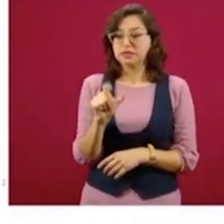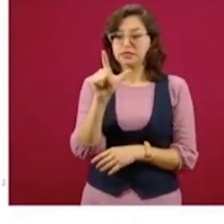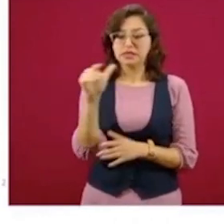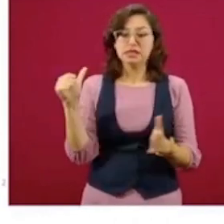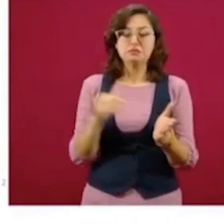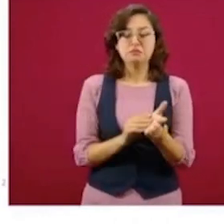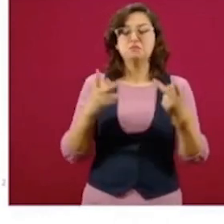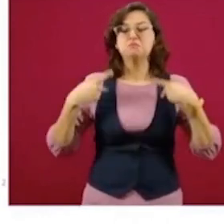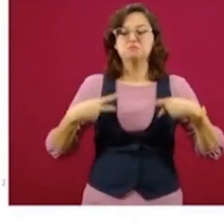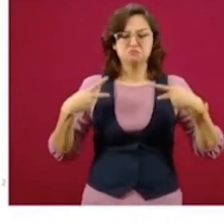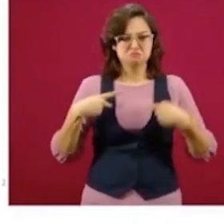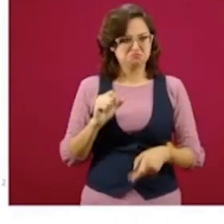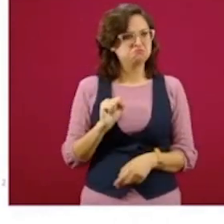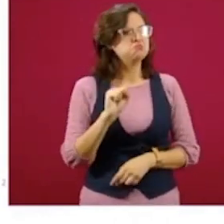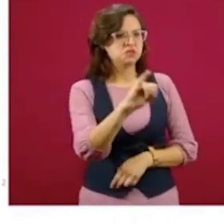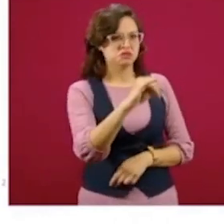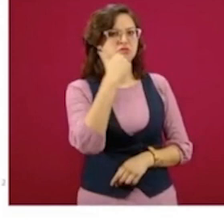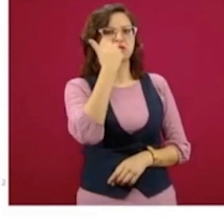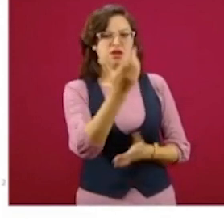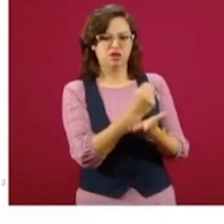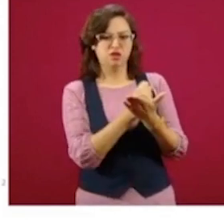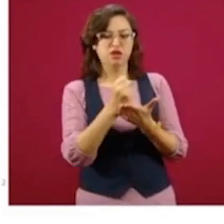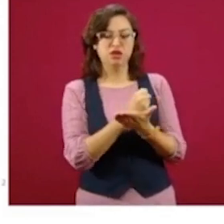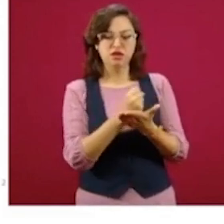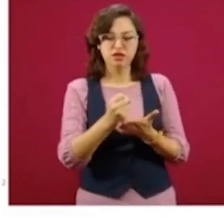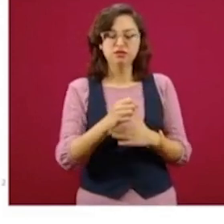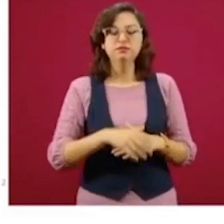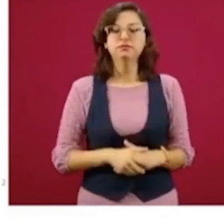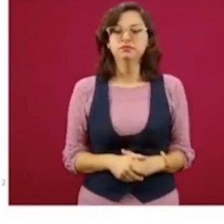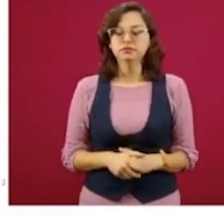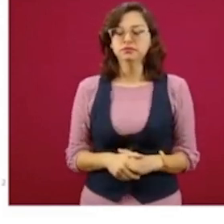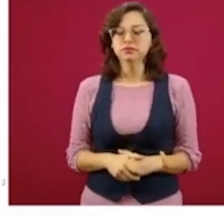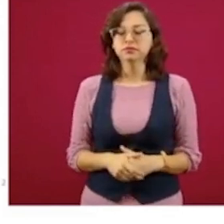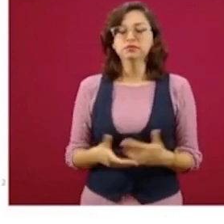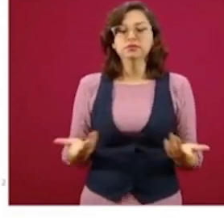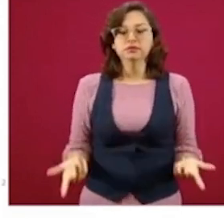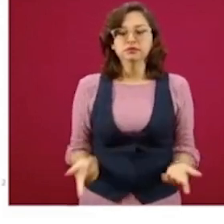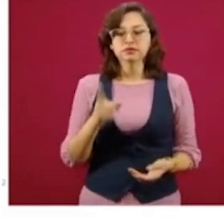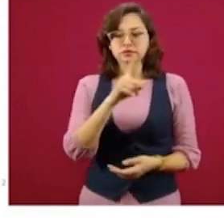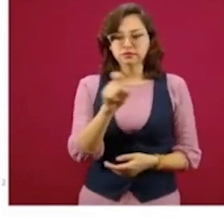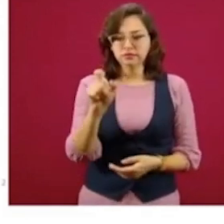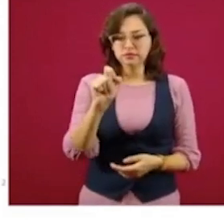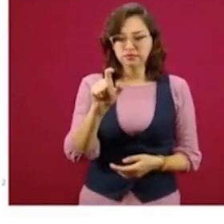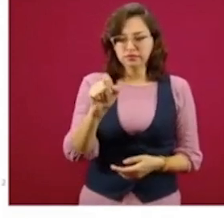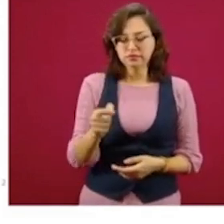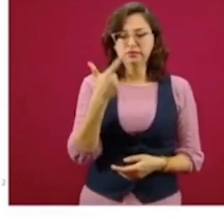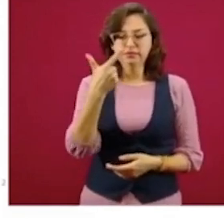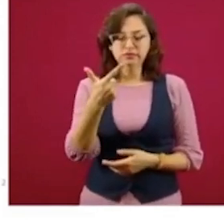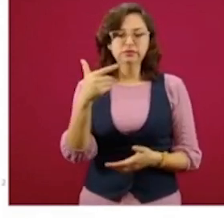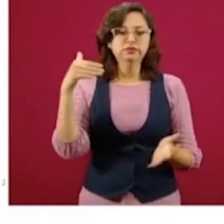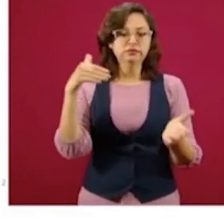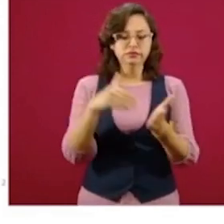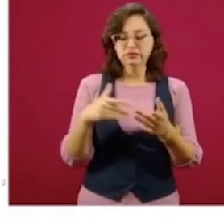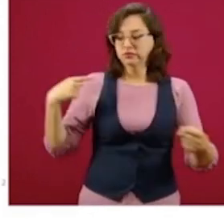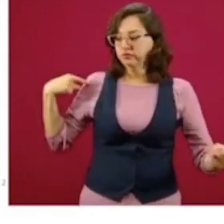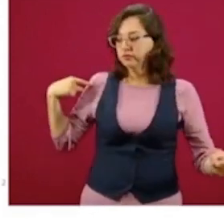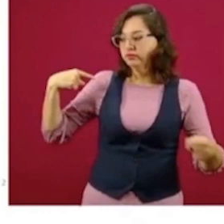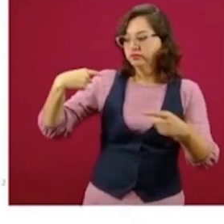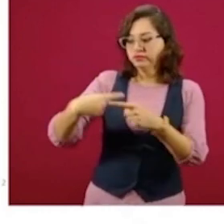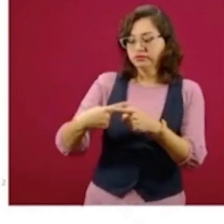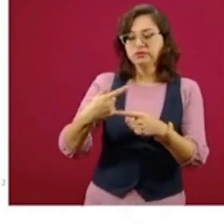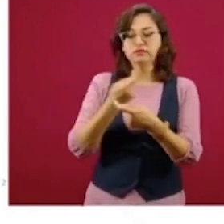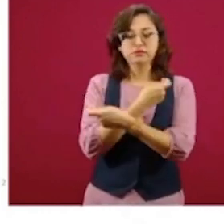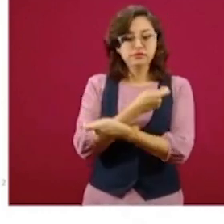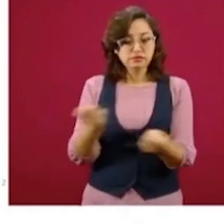y si se han registrado de esos 127 mil al día de hoy con la dispersión que se ocurrió y está ocurriendo en este momento